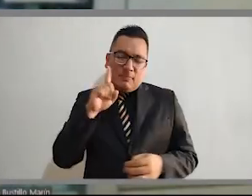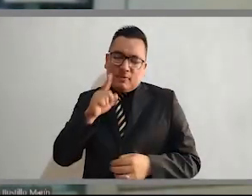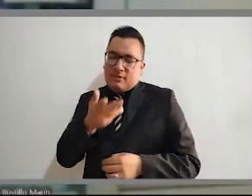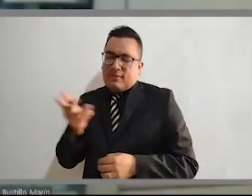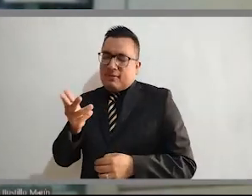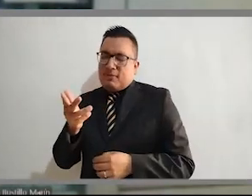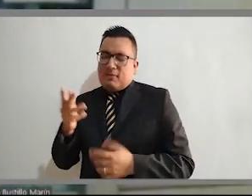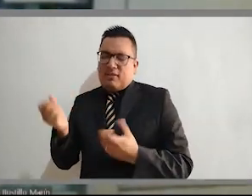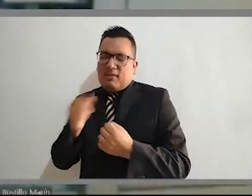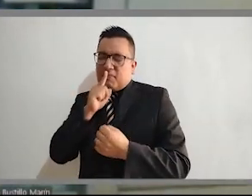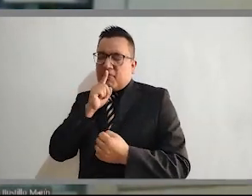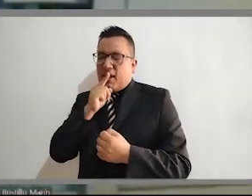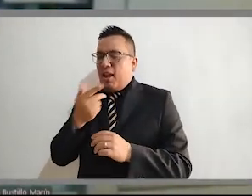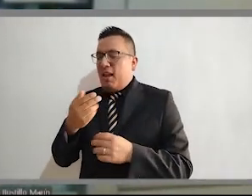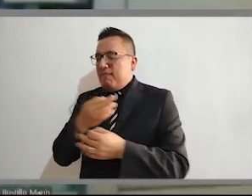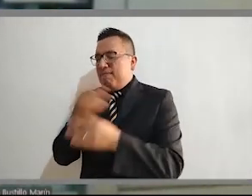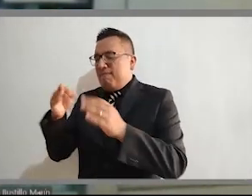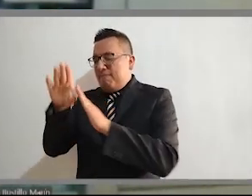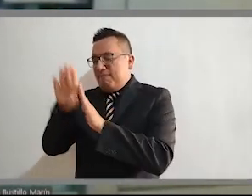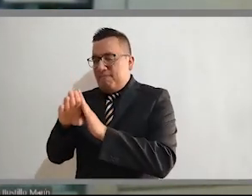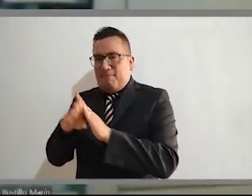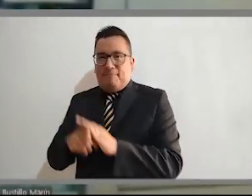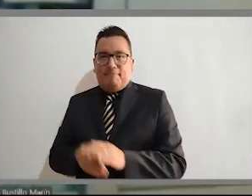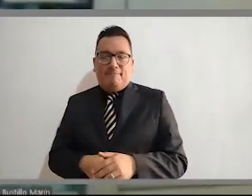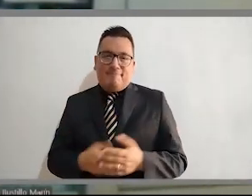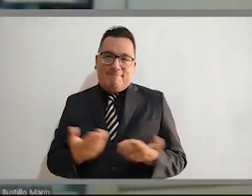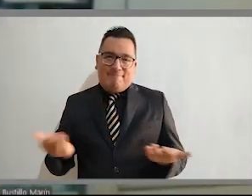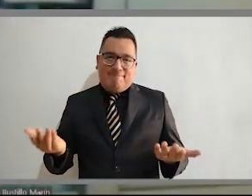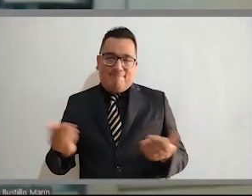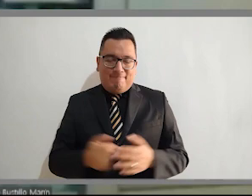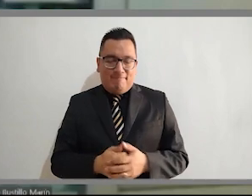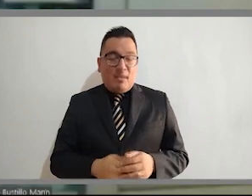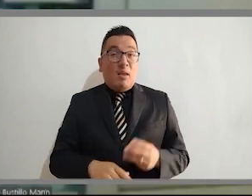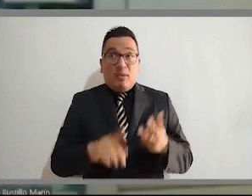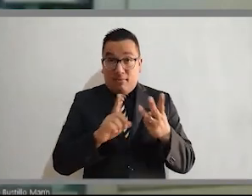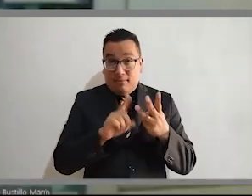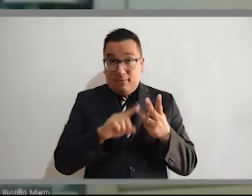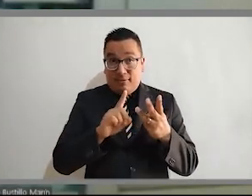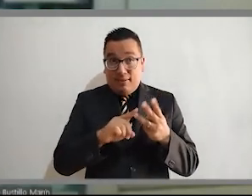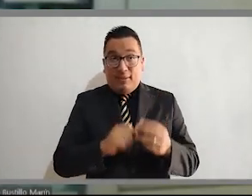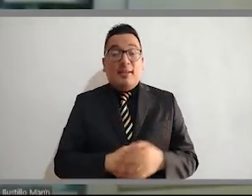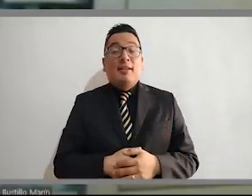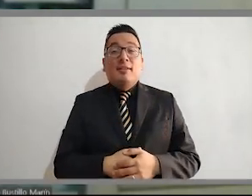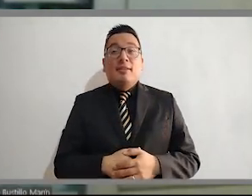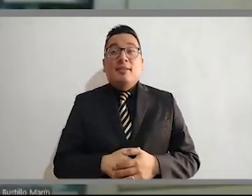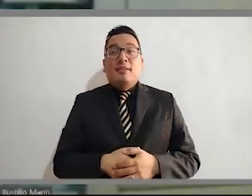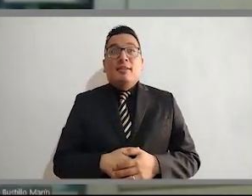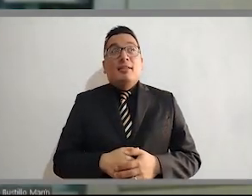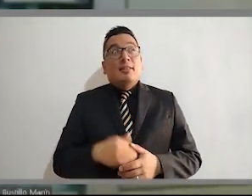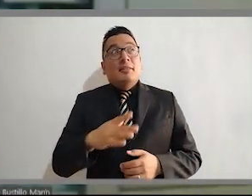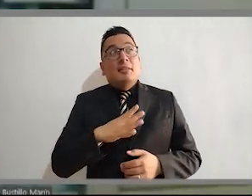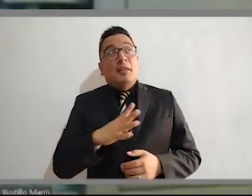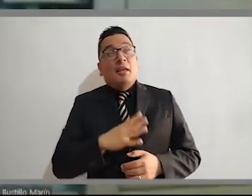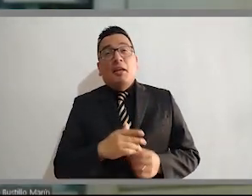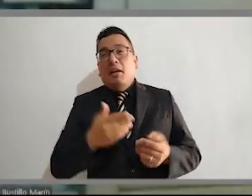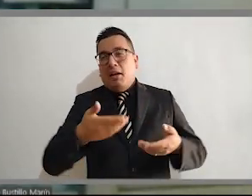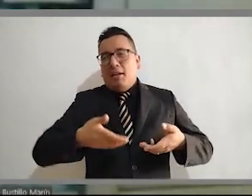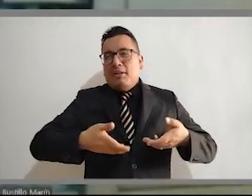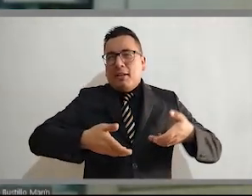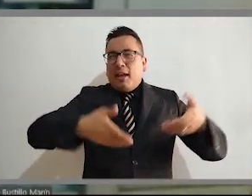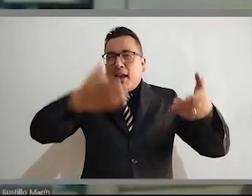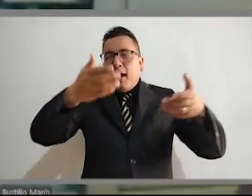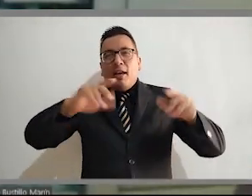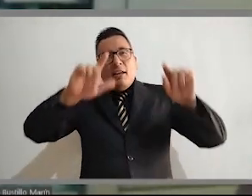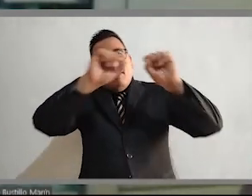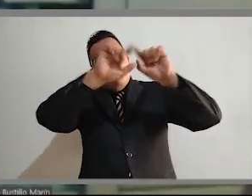3, no, pues hay más mamparas, más publicidad, más propaganda para ellos y